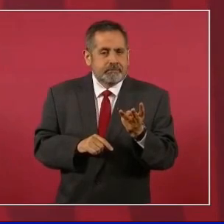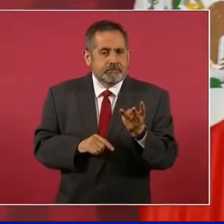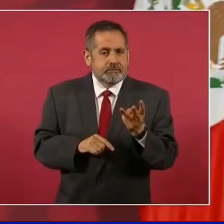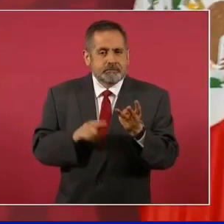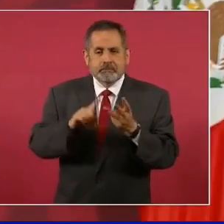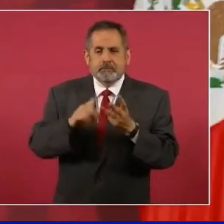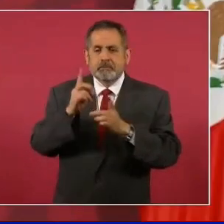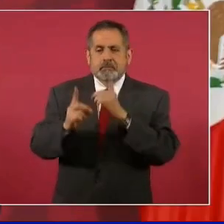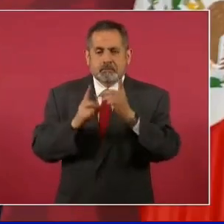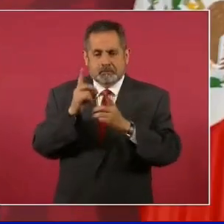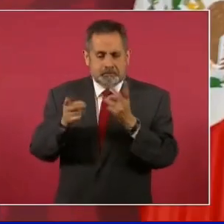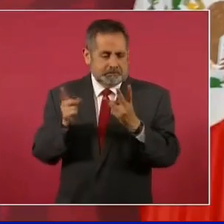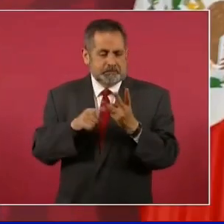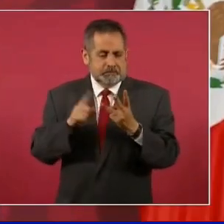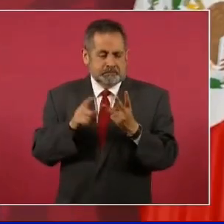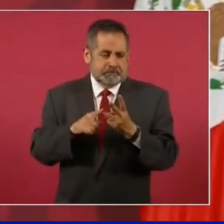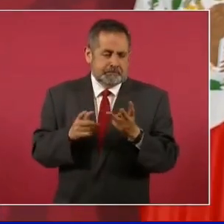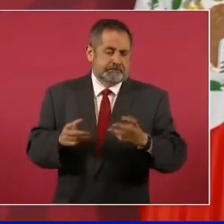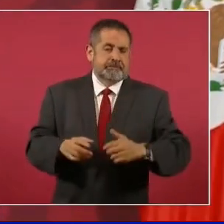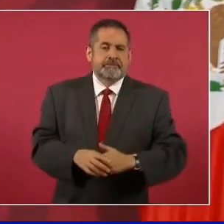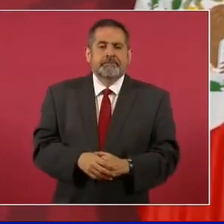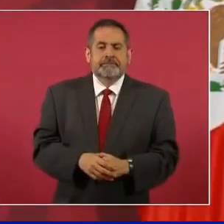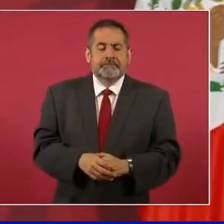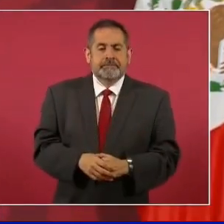y deporte.